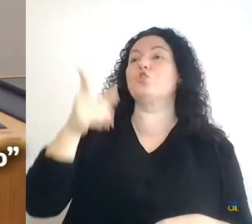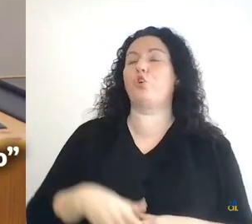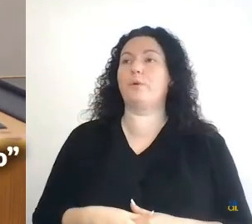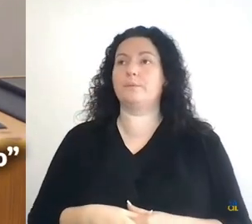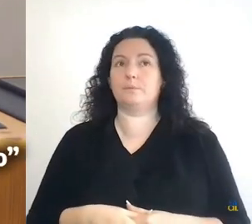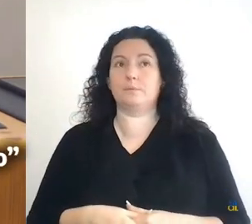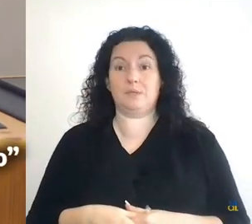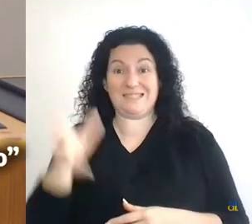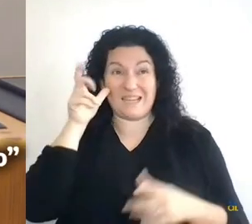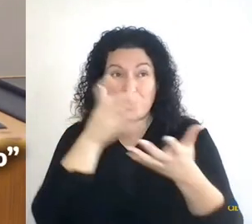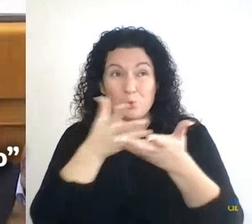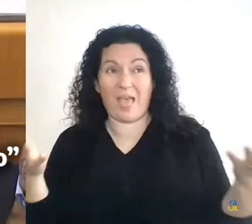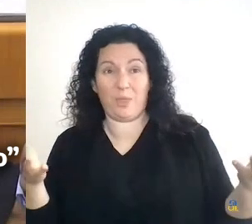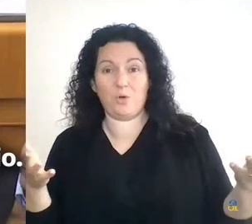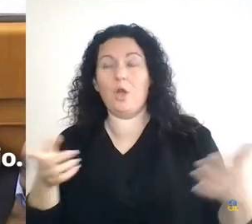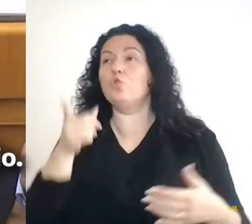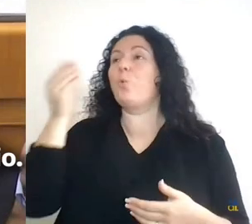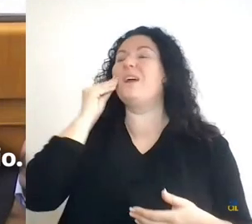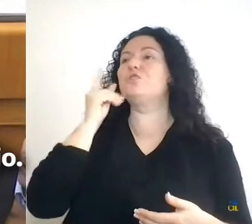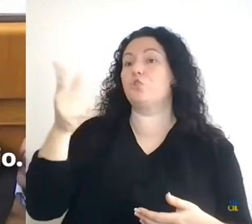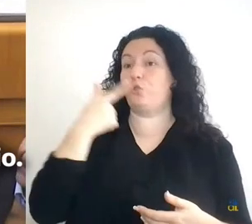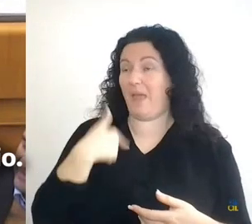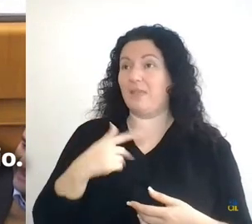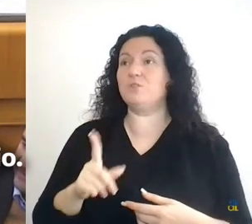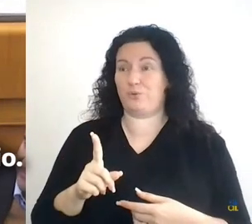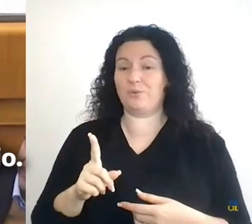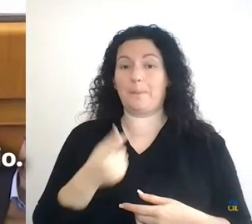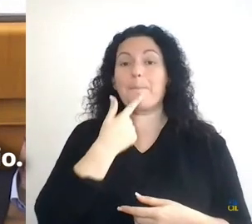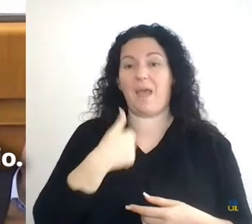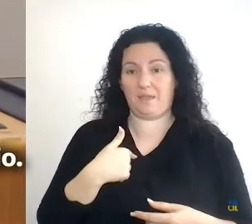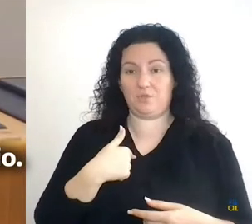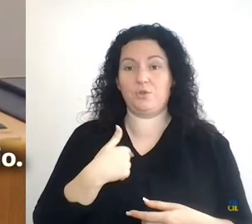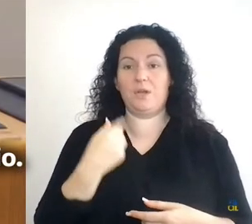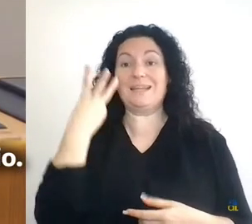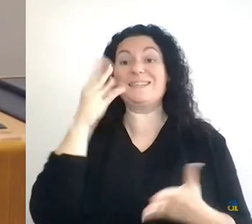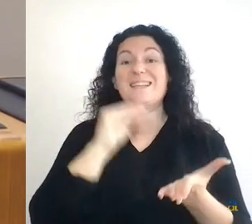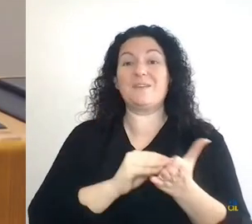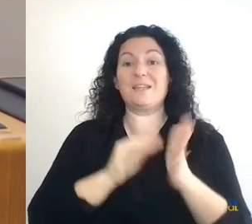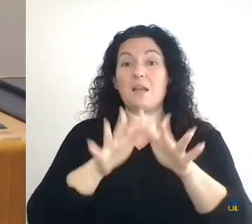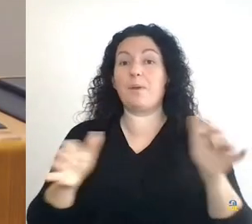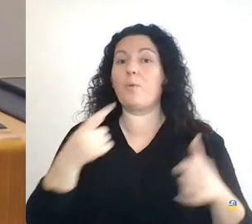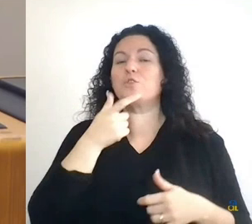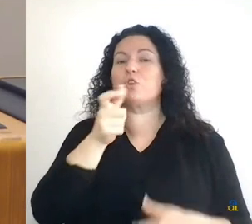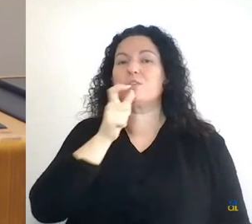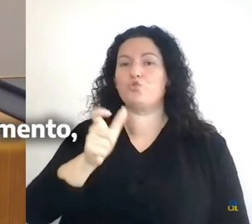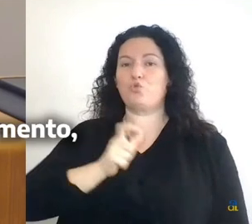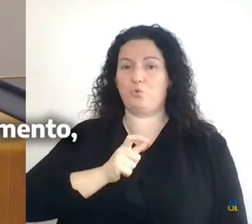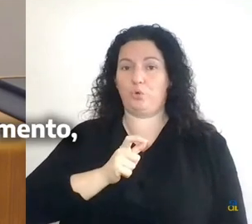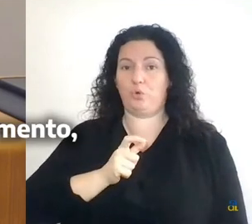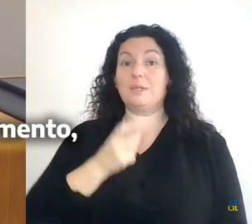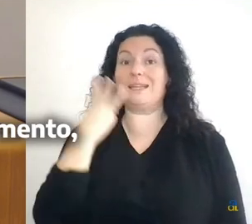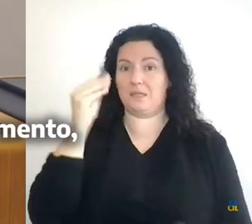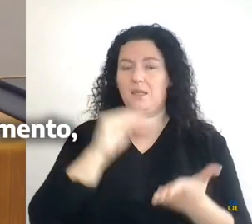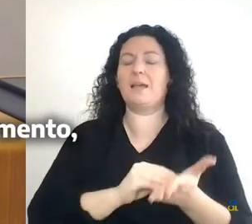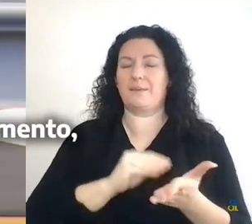en todo el hemiciclo. Tú eres tonto. Es la tercera vegada que se me insulta en este plenario. Es la tercera señor, vegada. Señor,